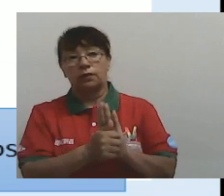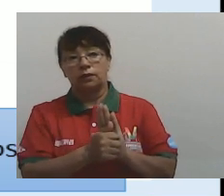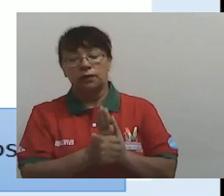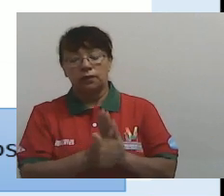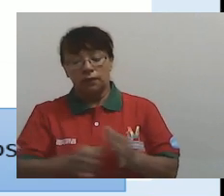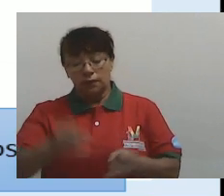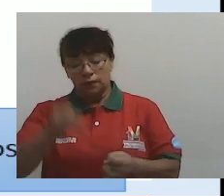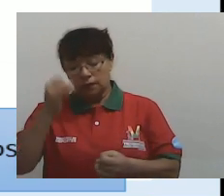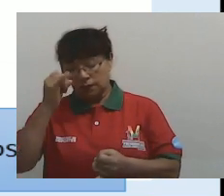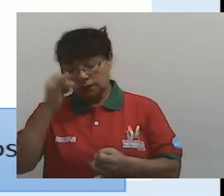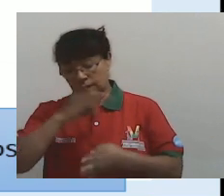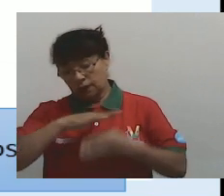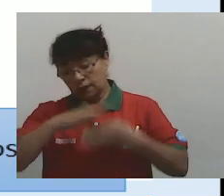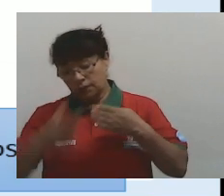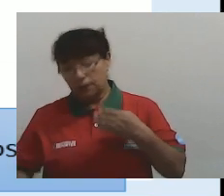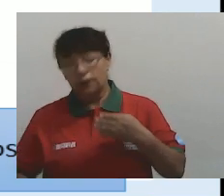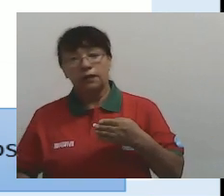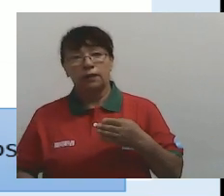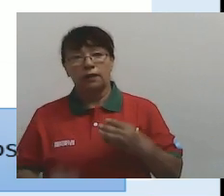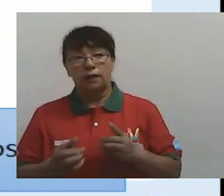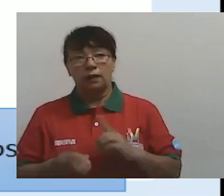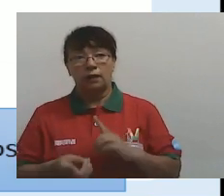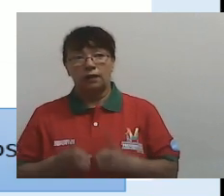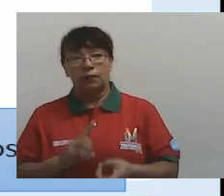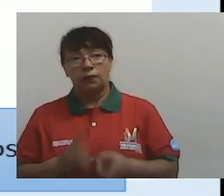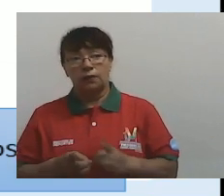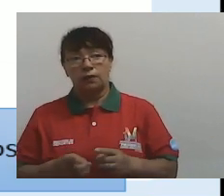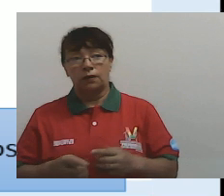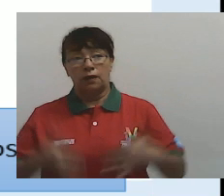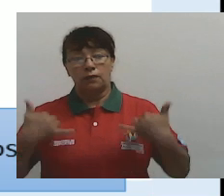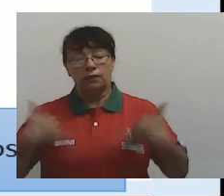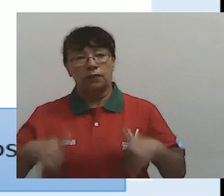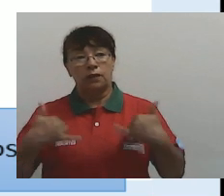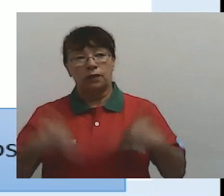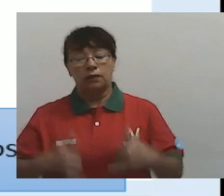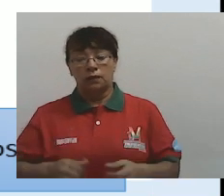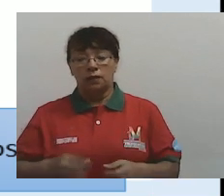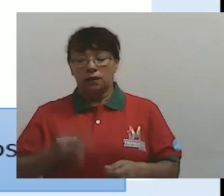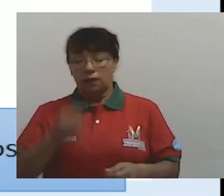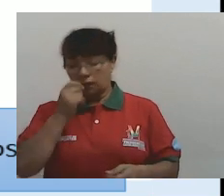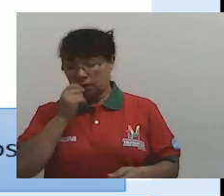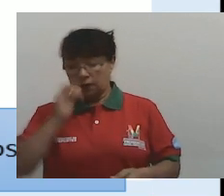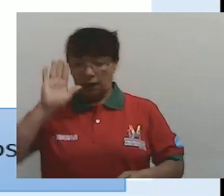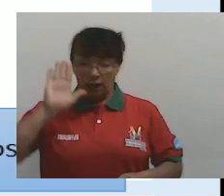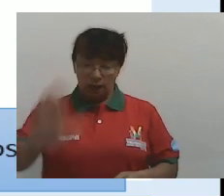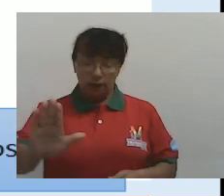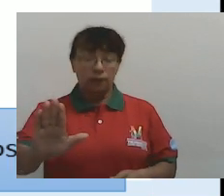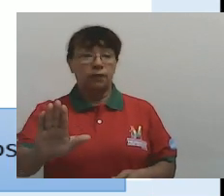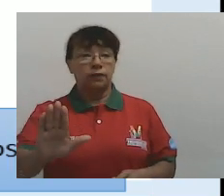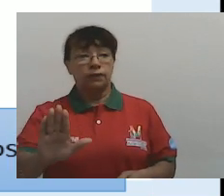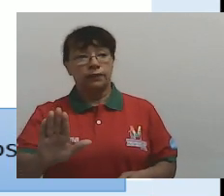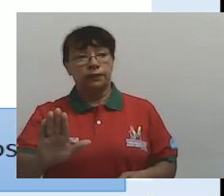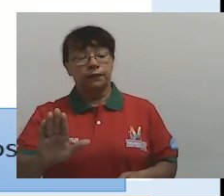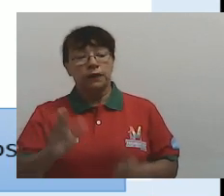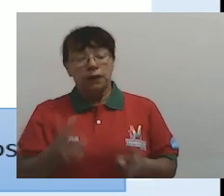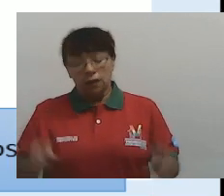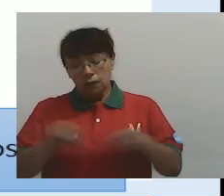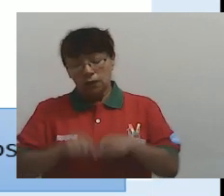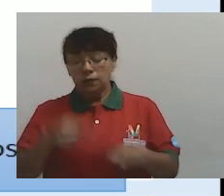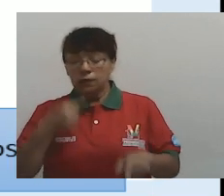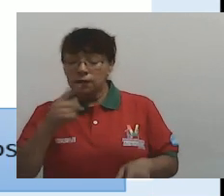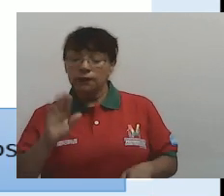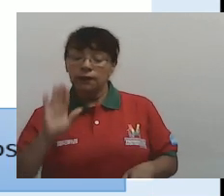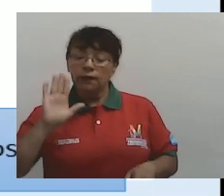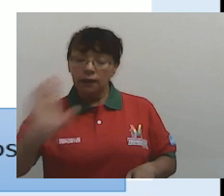el evento cuando el juez dice alto, cuando ha cronometrado los 5 minutos, dice alto. Cuando dice alto, no